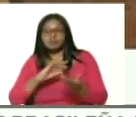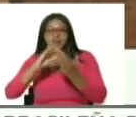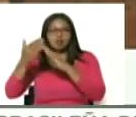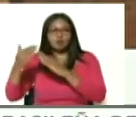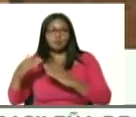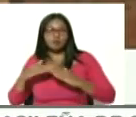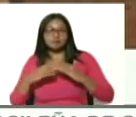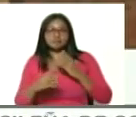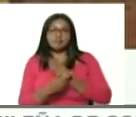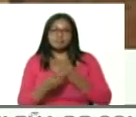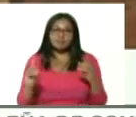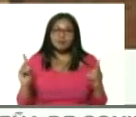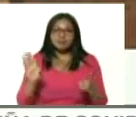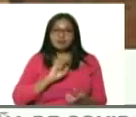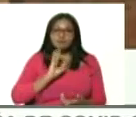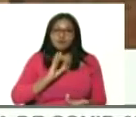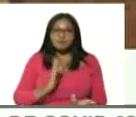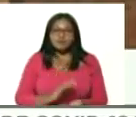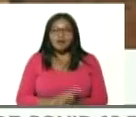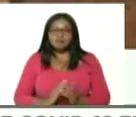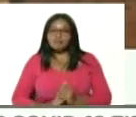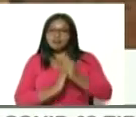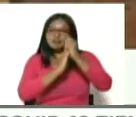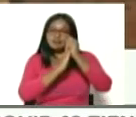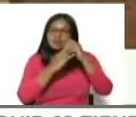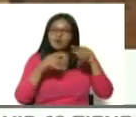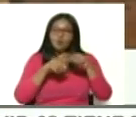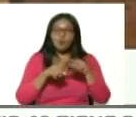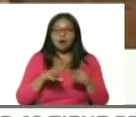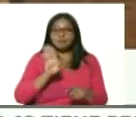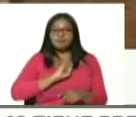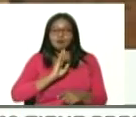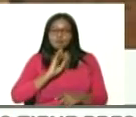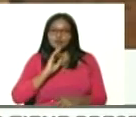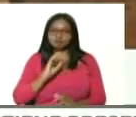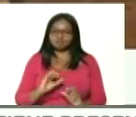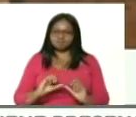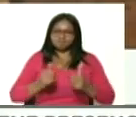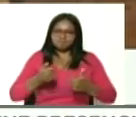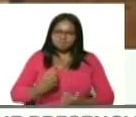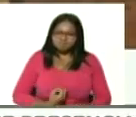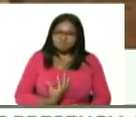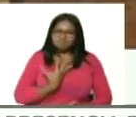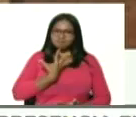comunidad, del liderazgo auténtico de raíz.